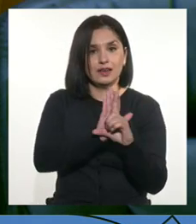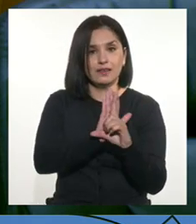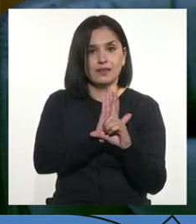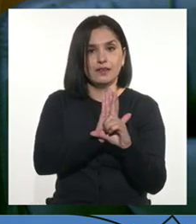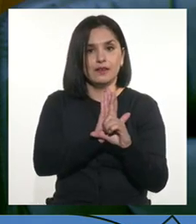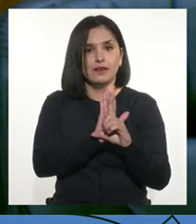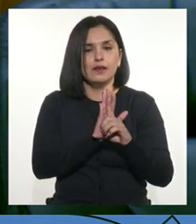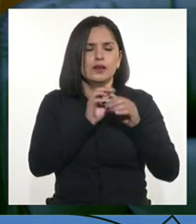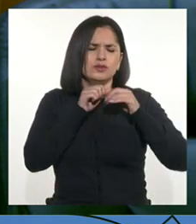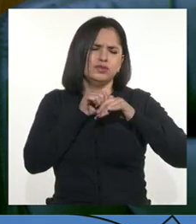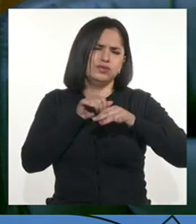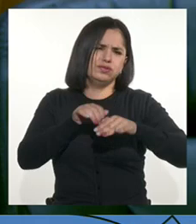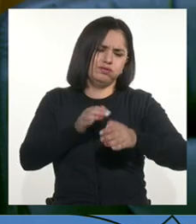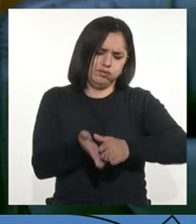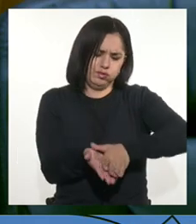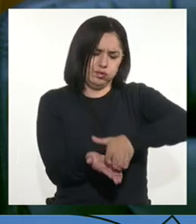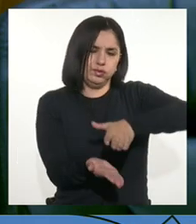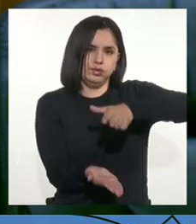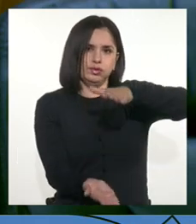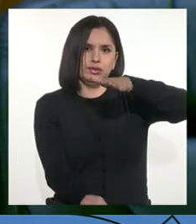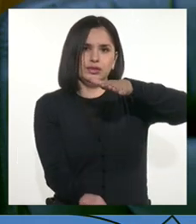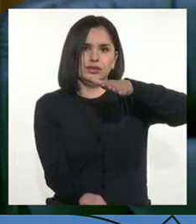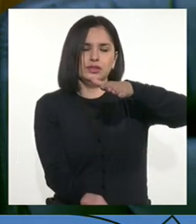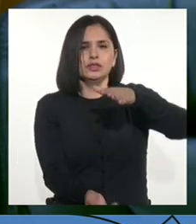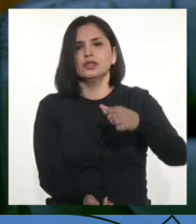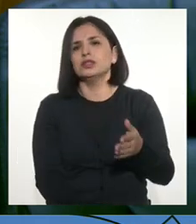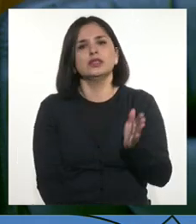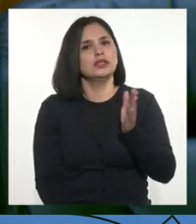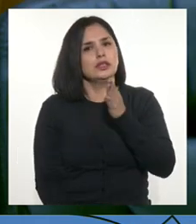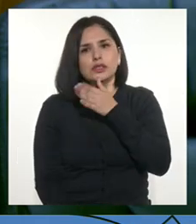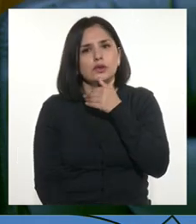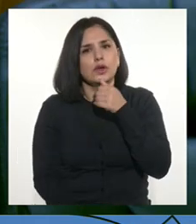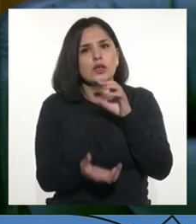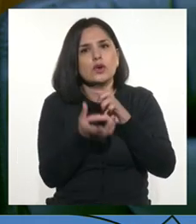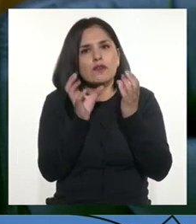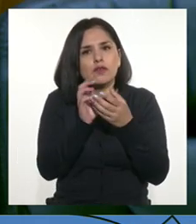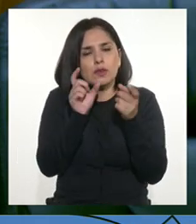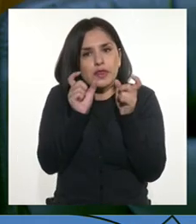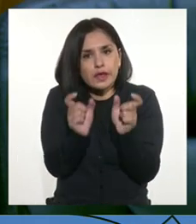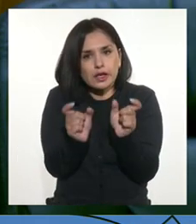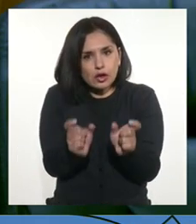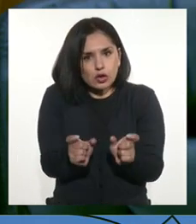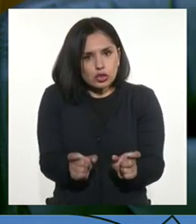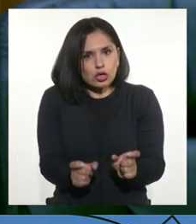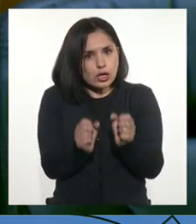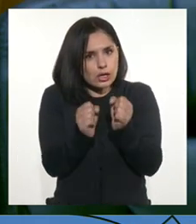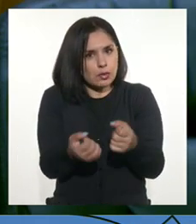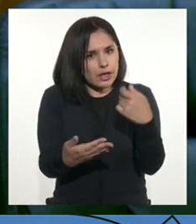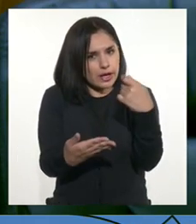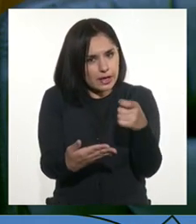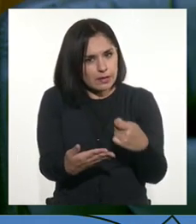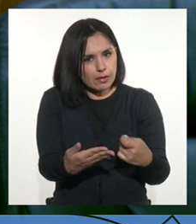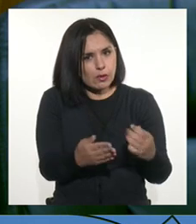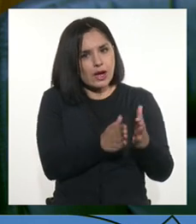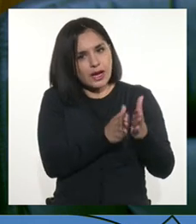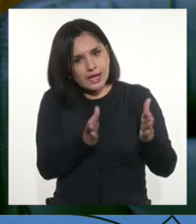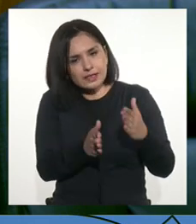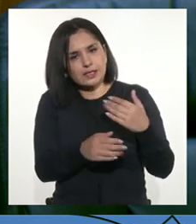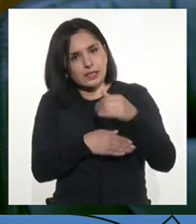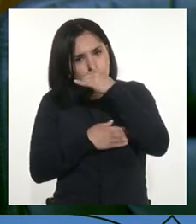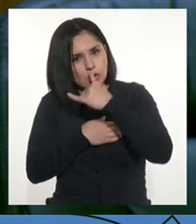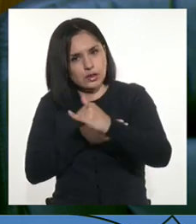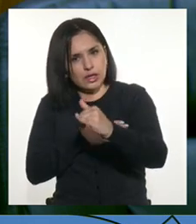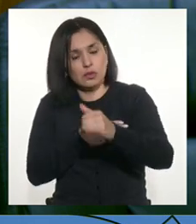expandido inorgánicamente y sin un mecanismo de control capaz de evaluar periódicamente su